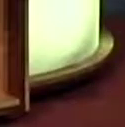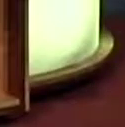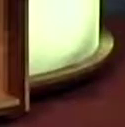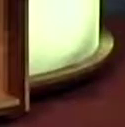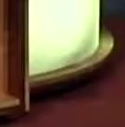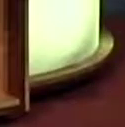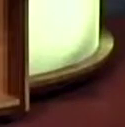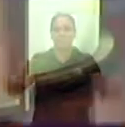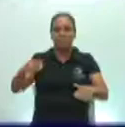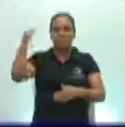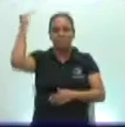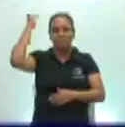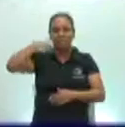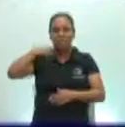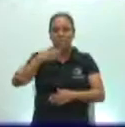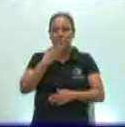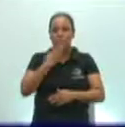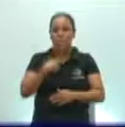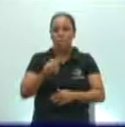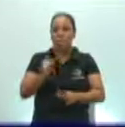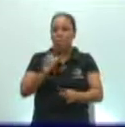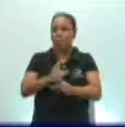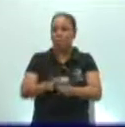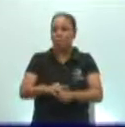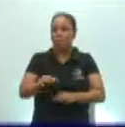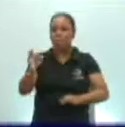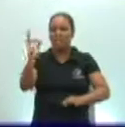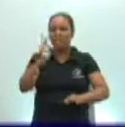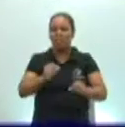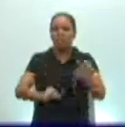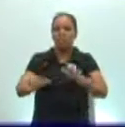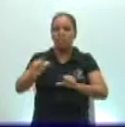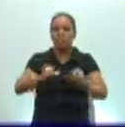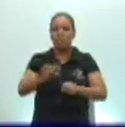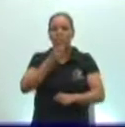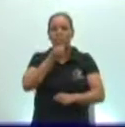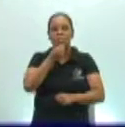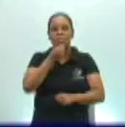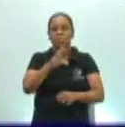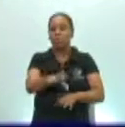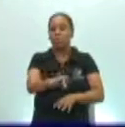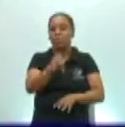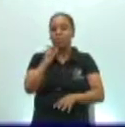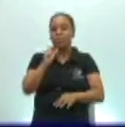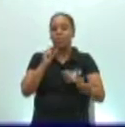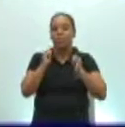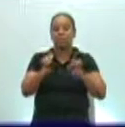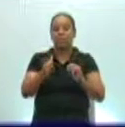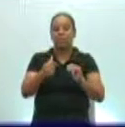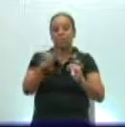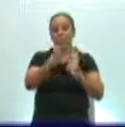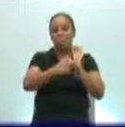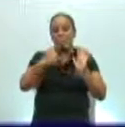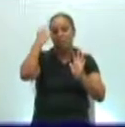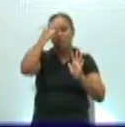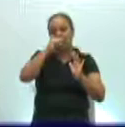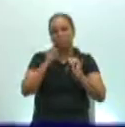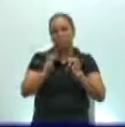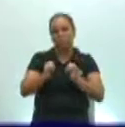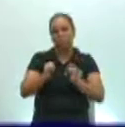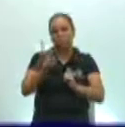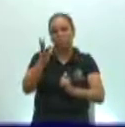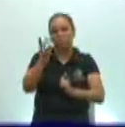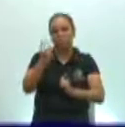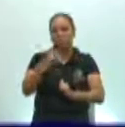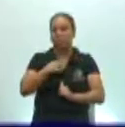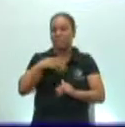Ya sabemos cómo a partir de la fórmula química podemos extraer la información cualitativa y cuantitativa que esa